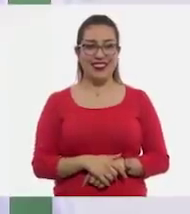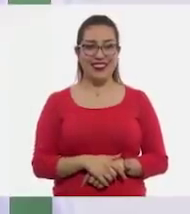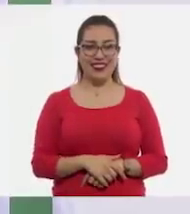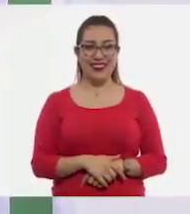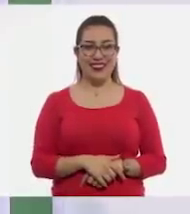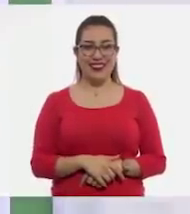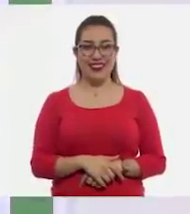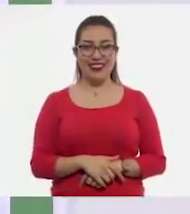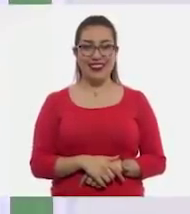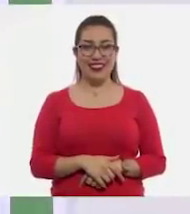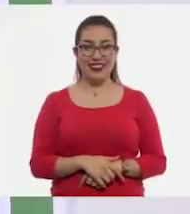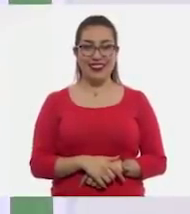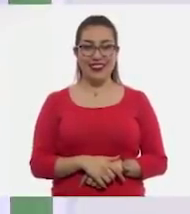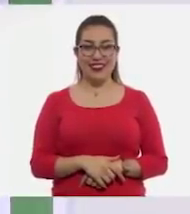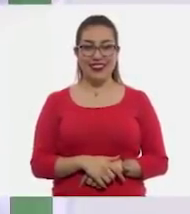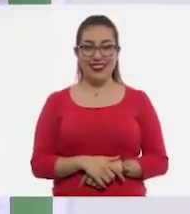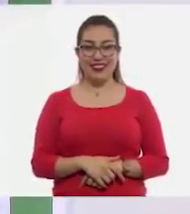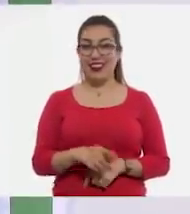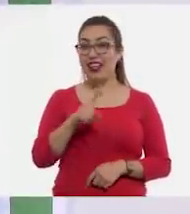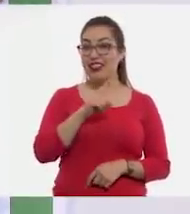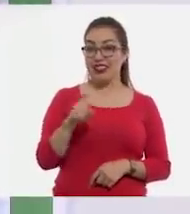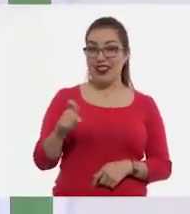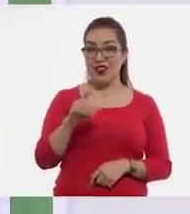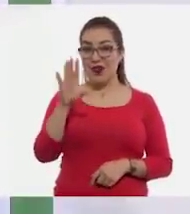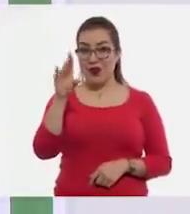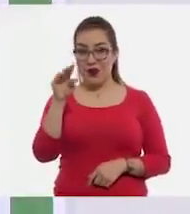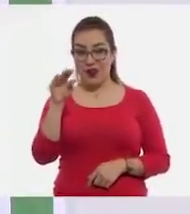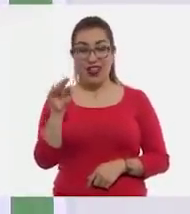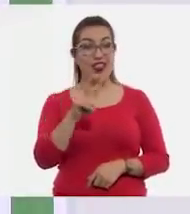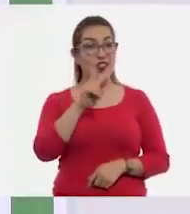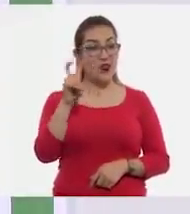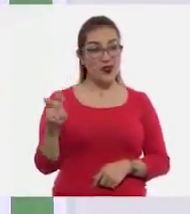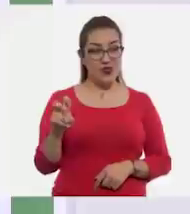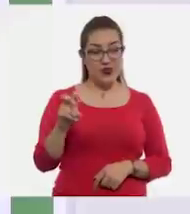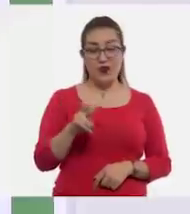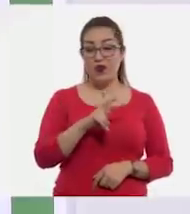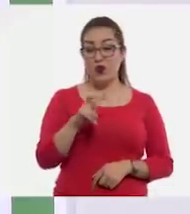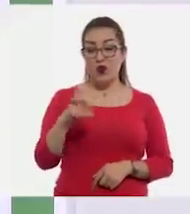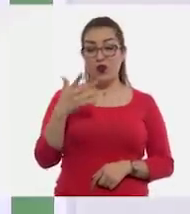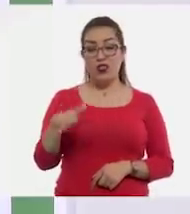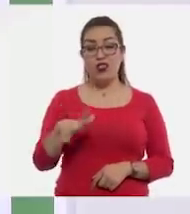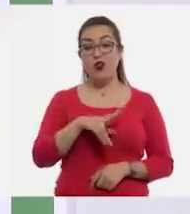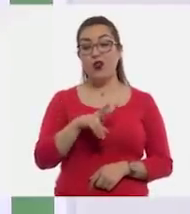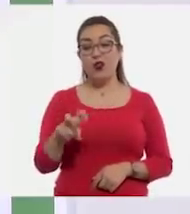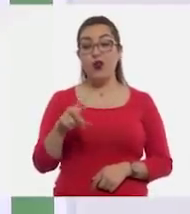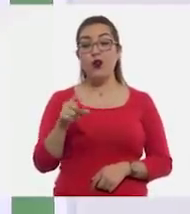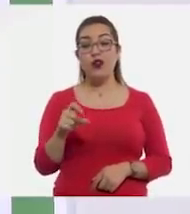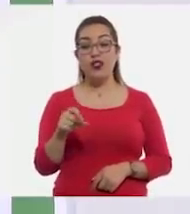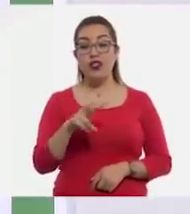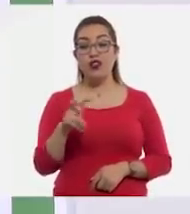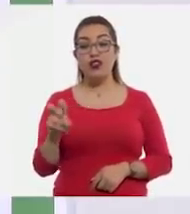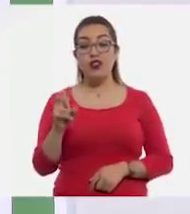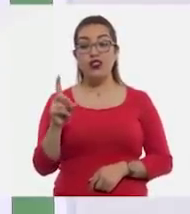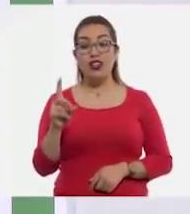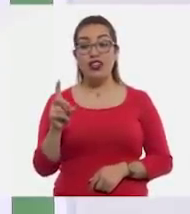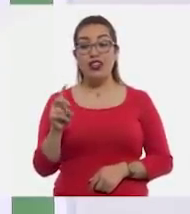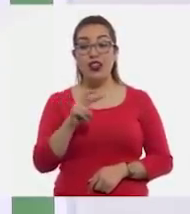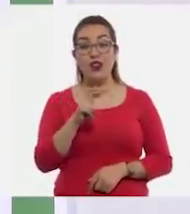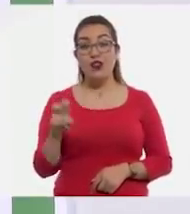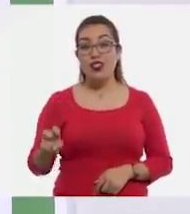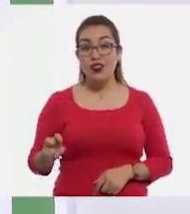claro. 180. 190, 200, 210, 220, 230,